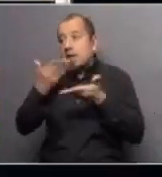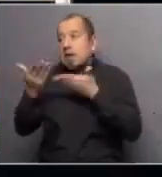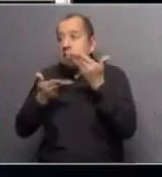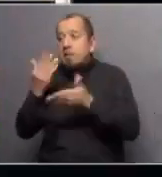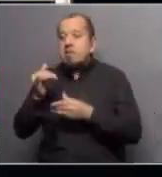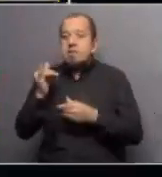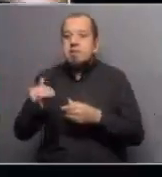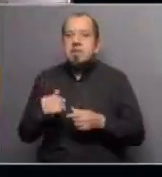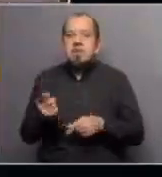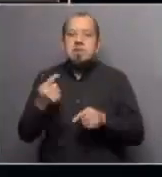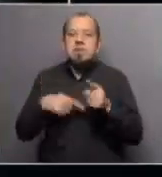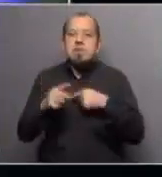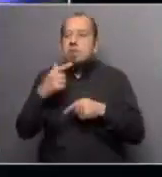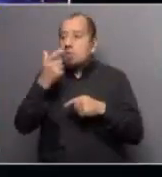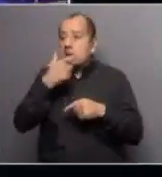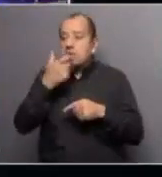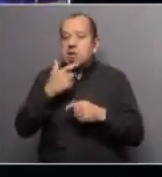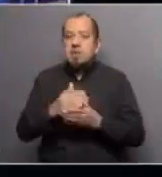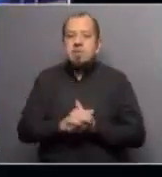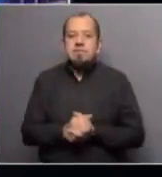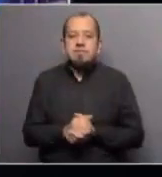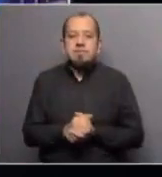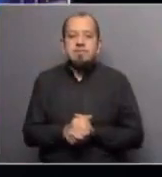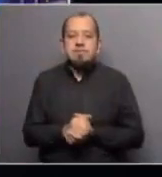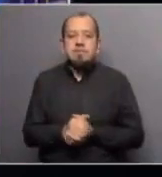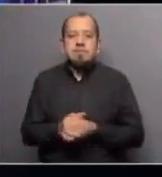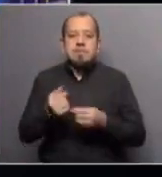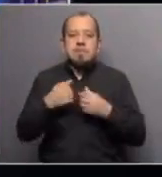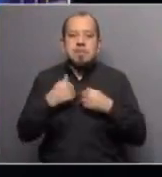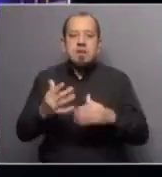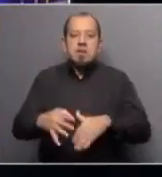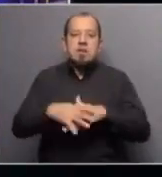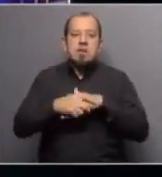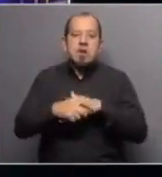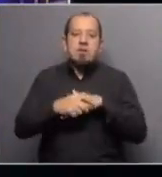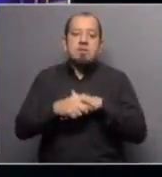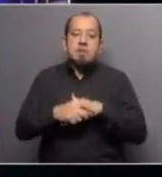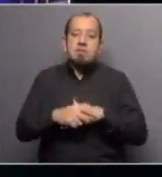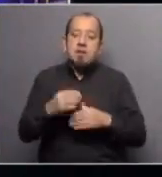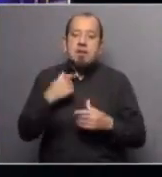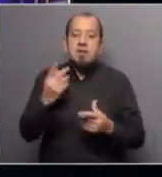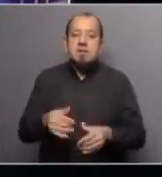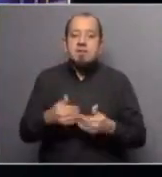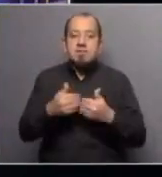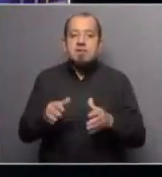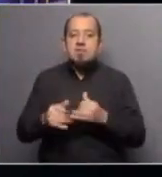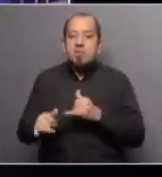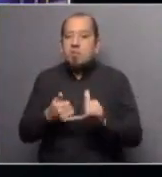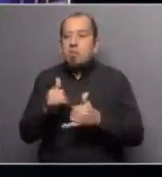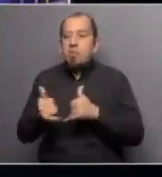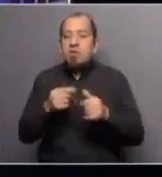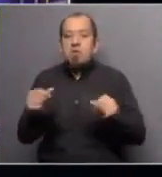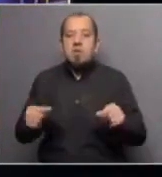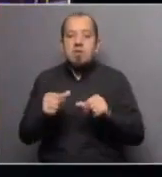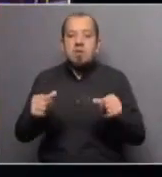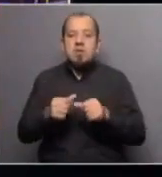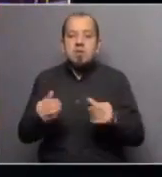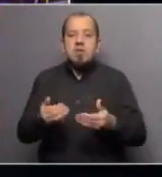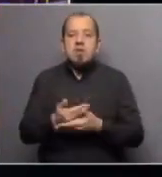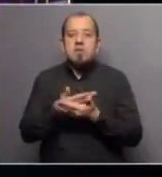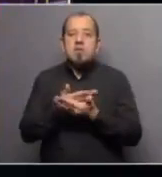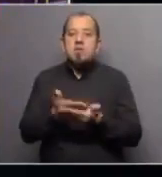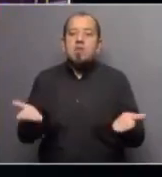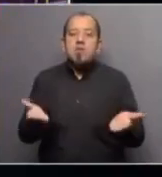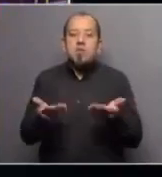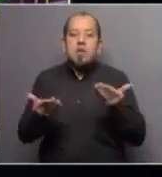me gustó, pero no me reí mucho. Poder cumplir con mis amigas, que empezó siendo una fantasía, un juego, concretar una murga, presentarla en Murga